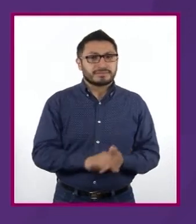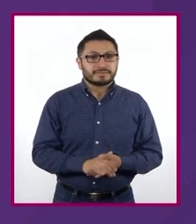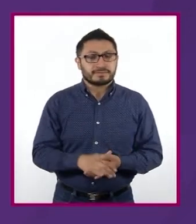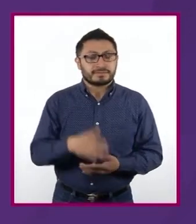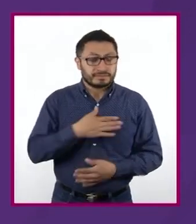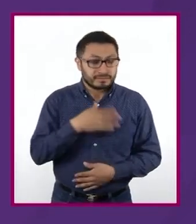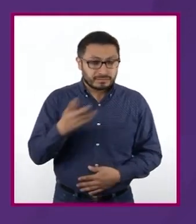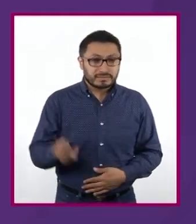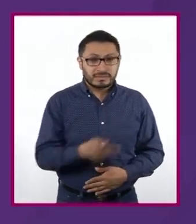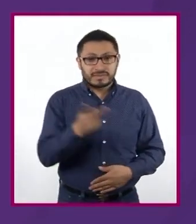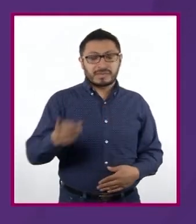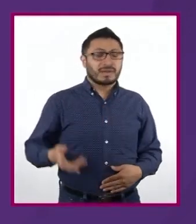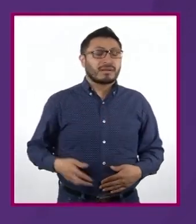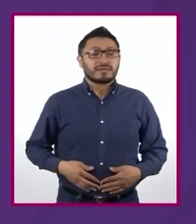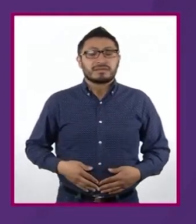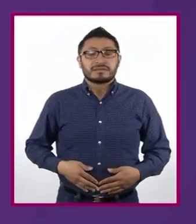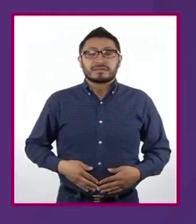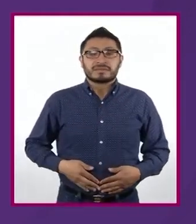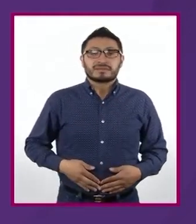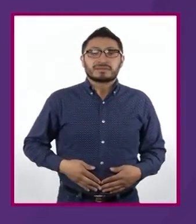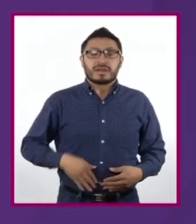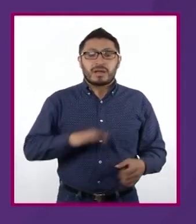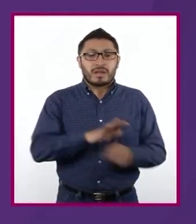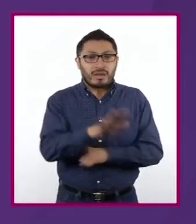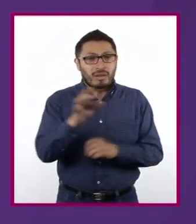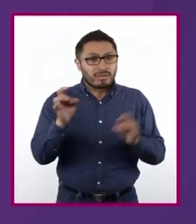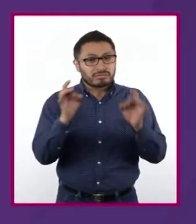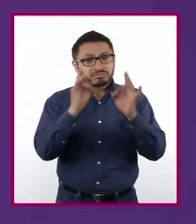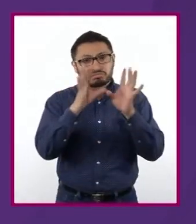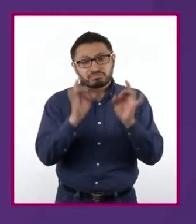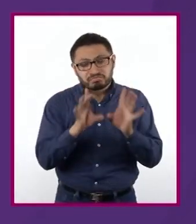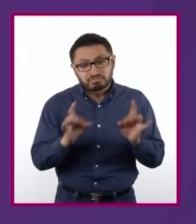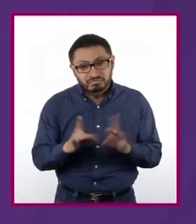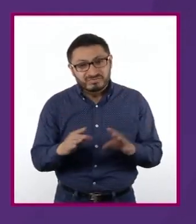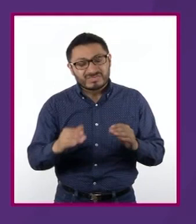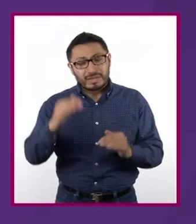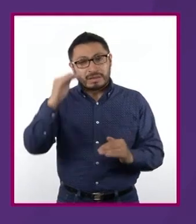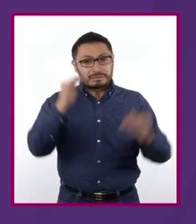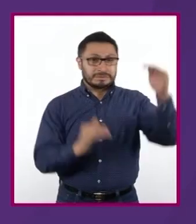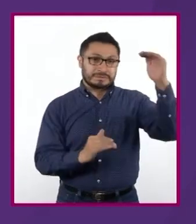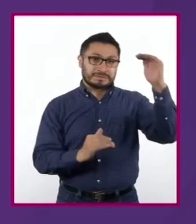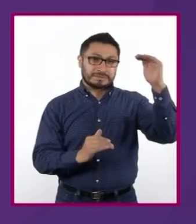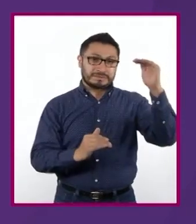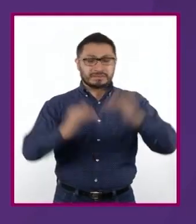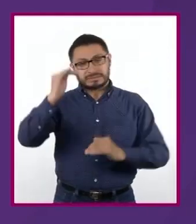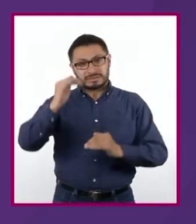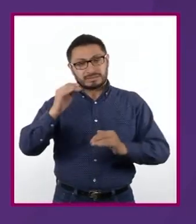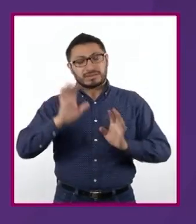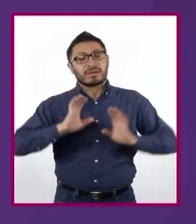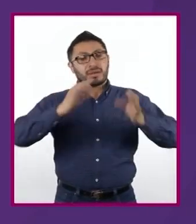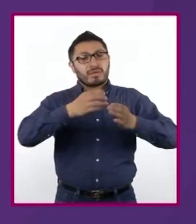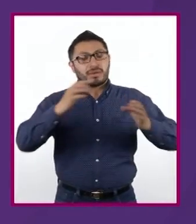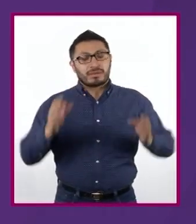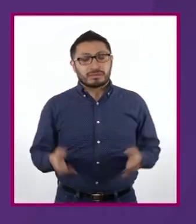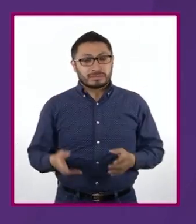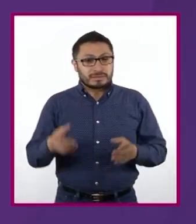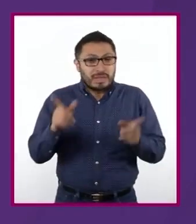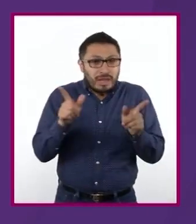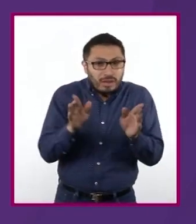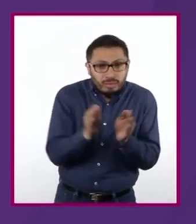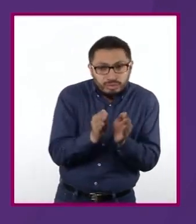Mi pregunta es, ¿cuáles son las causas de la desigualdad de género en las pequeñas poblaciones de nuestro país?